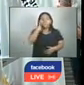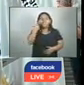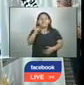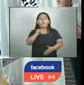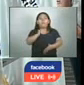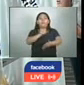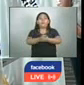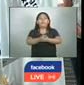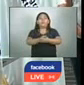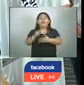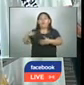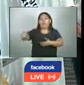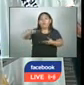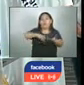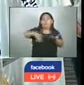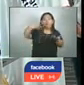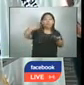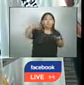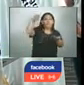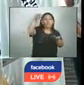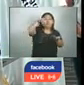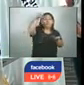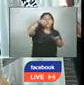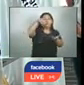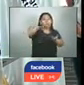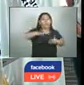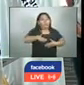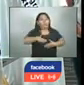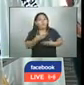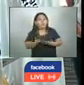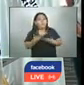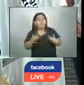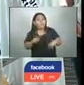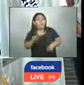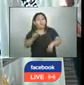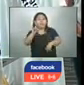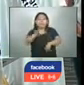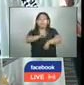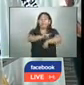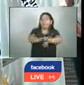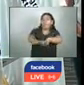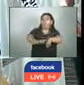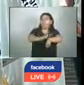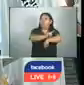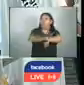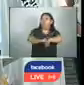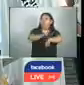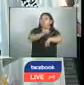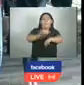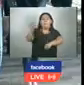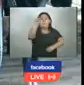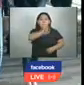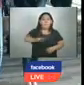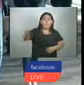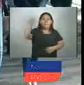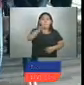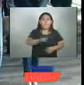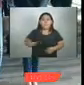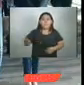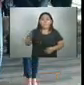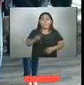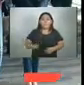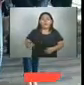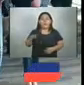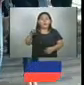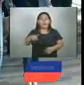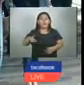ya capacitados y que estarán brindando el servicio 24 horas, 7 días a la semana. Se espera que